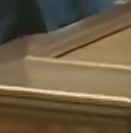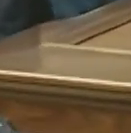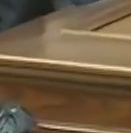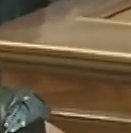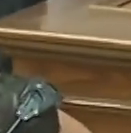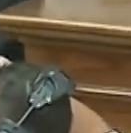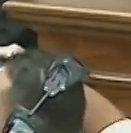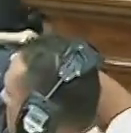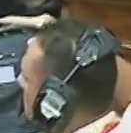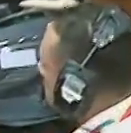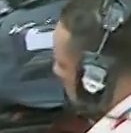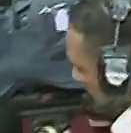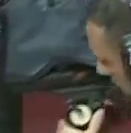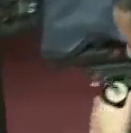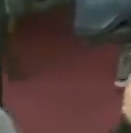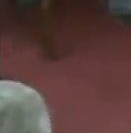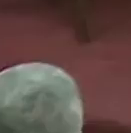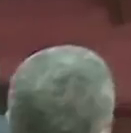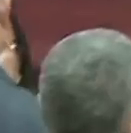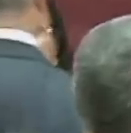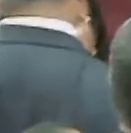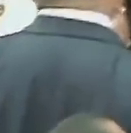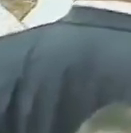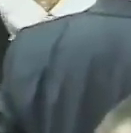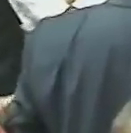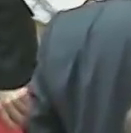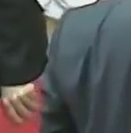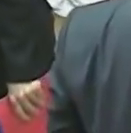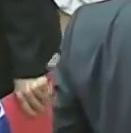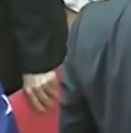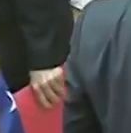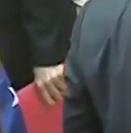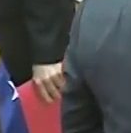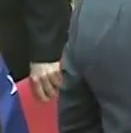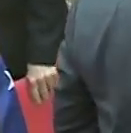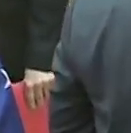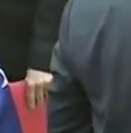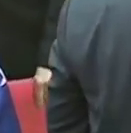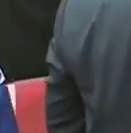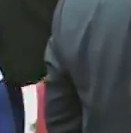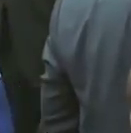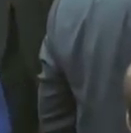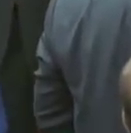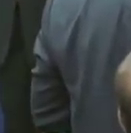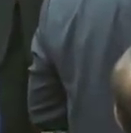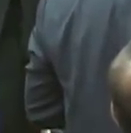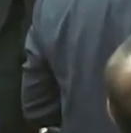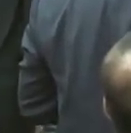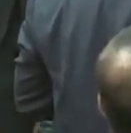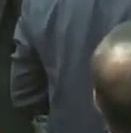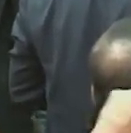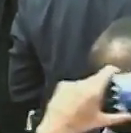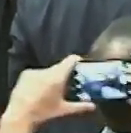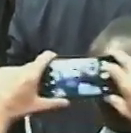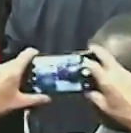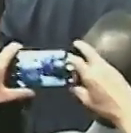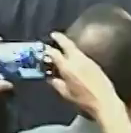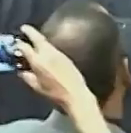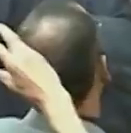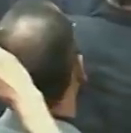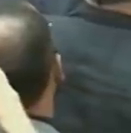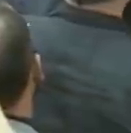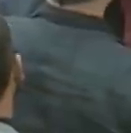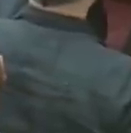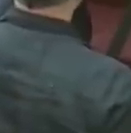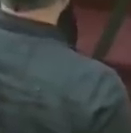de la República, Ricardo Menéndez, quien presentaba este proyecto de ley constitucional para el ataque de la guerra